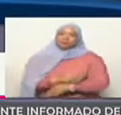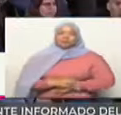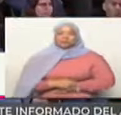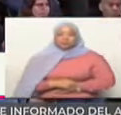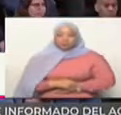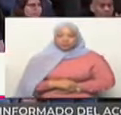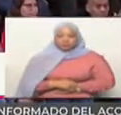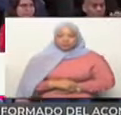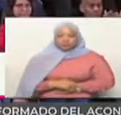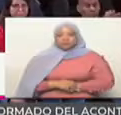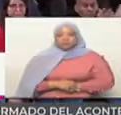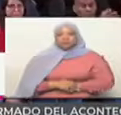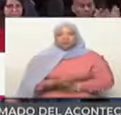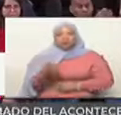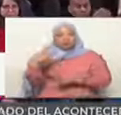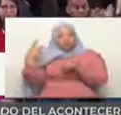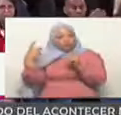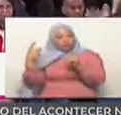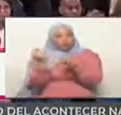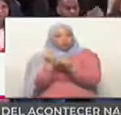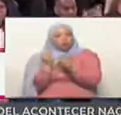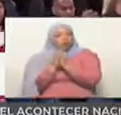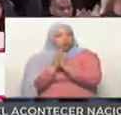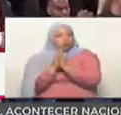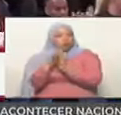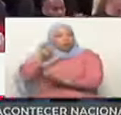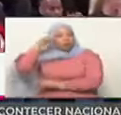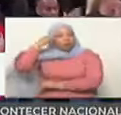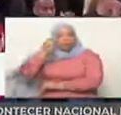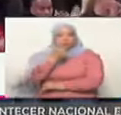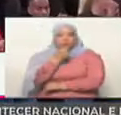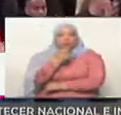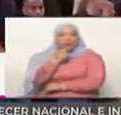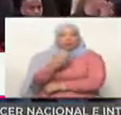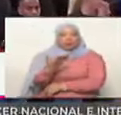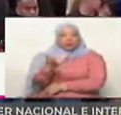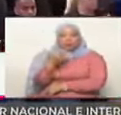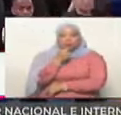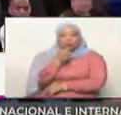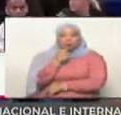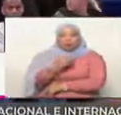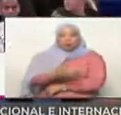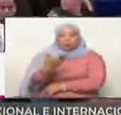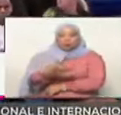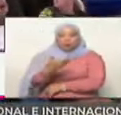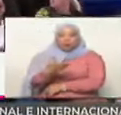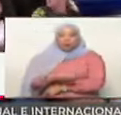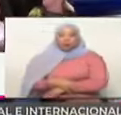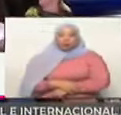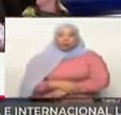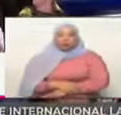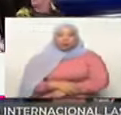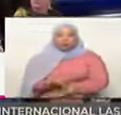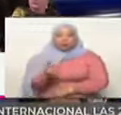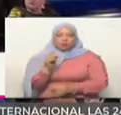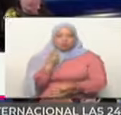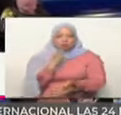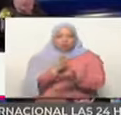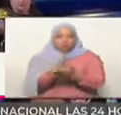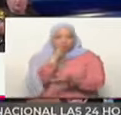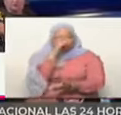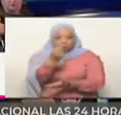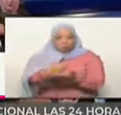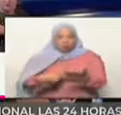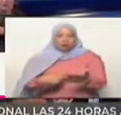Vamos a tomarnos una foto para recordar este momento tan bonito. Aquí me trae unos puntos de cuenta, la